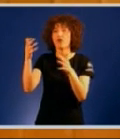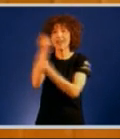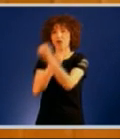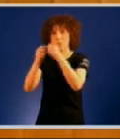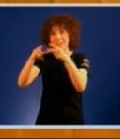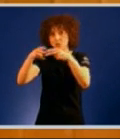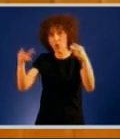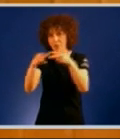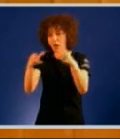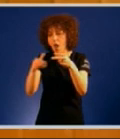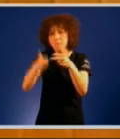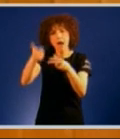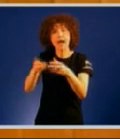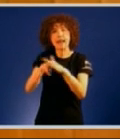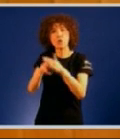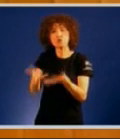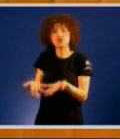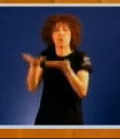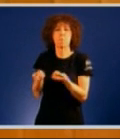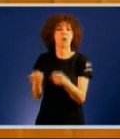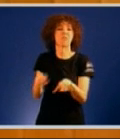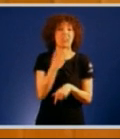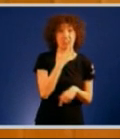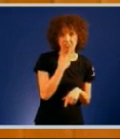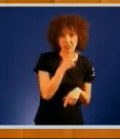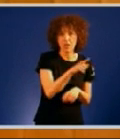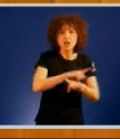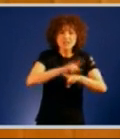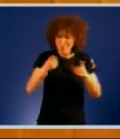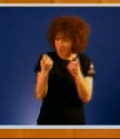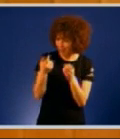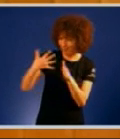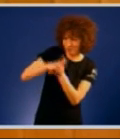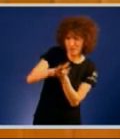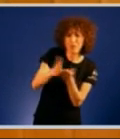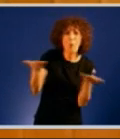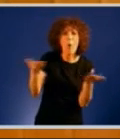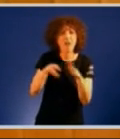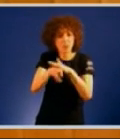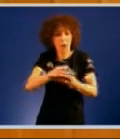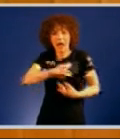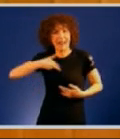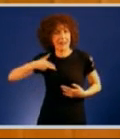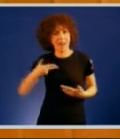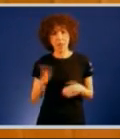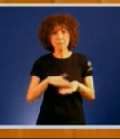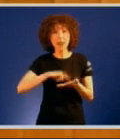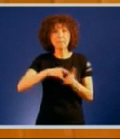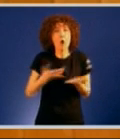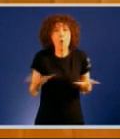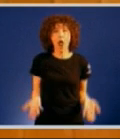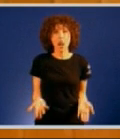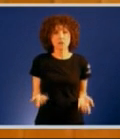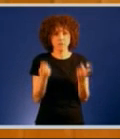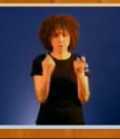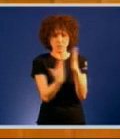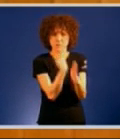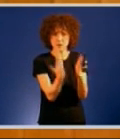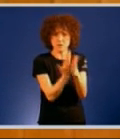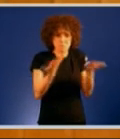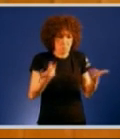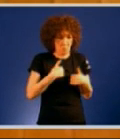Social e tampouco se definen, como xa dixen, os recursos que hai para en Seral para ese plan. Y, por lo tanto, a mí